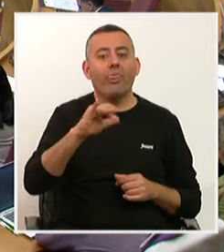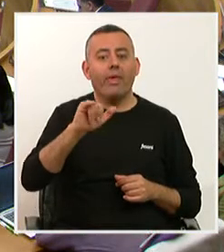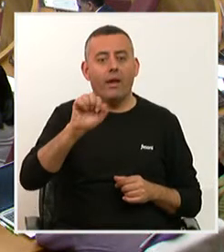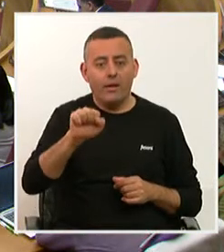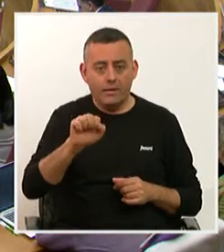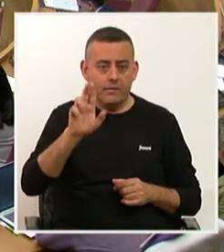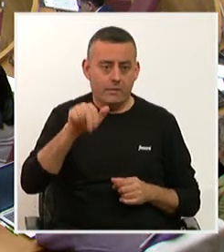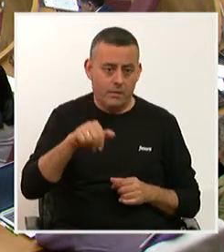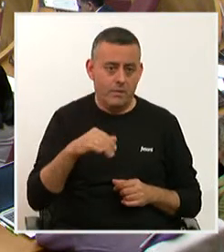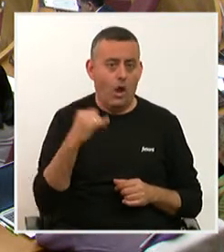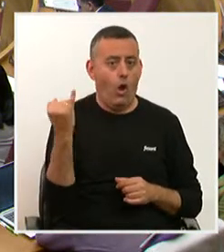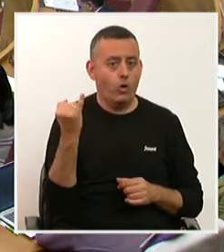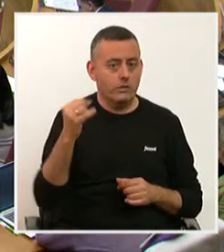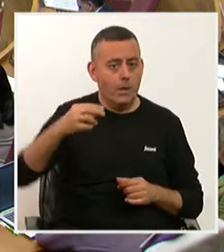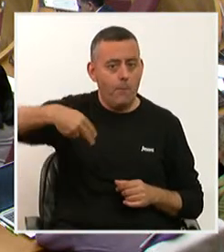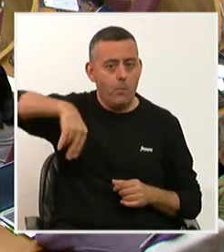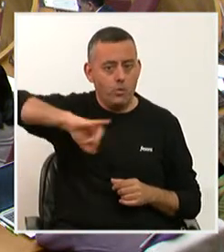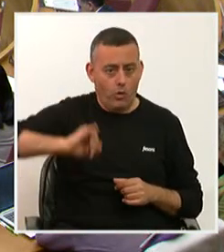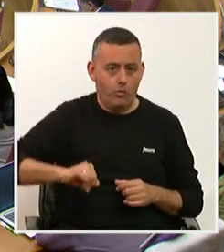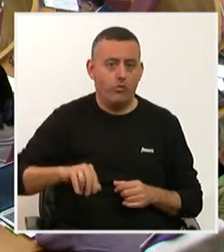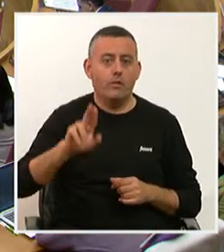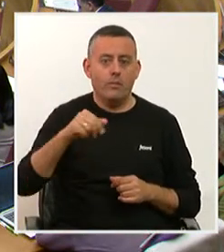jñ gr